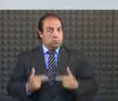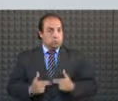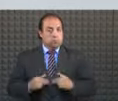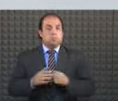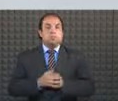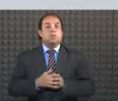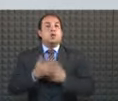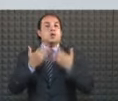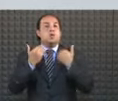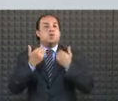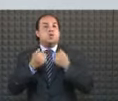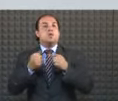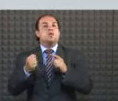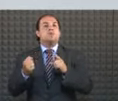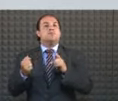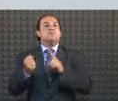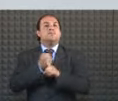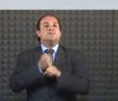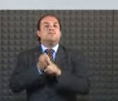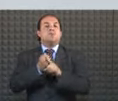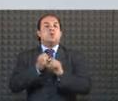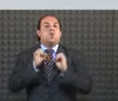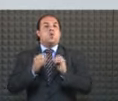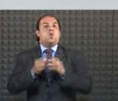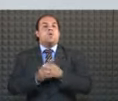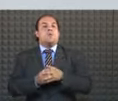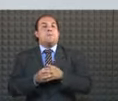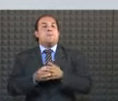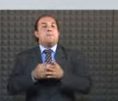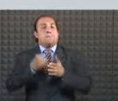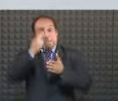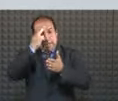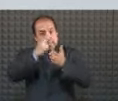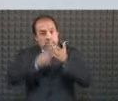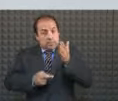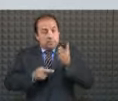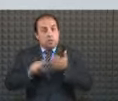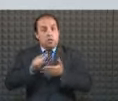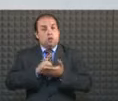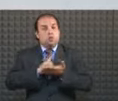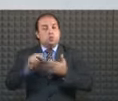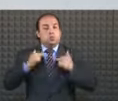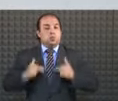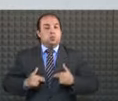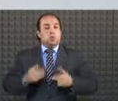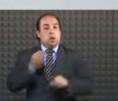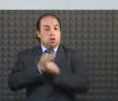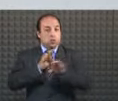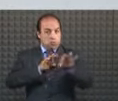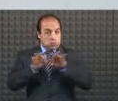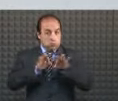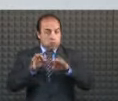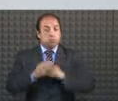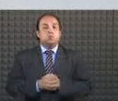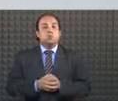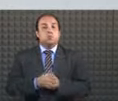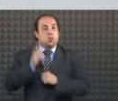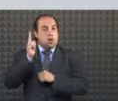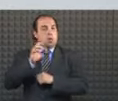todo pues, que no haya violación a los derechos humanos. Entonces, estamos en este trabajo y espero que ya muy pronto